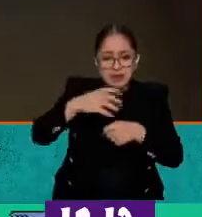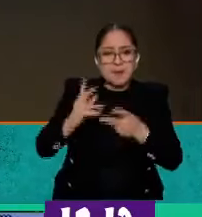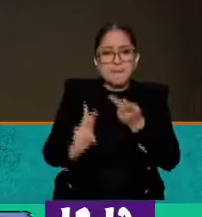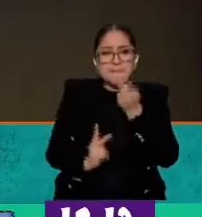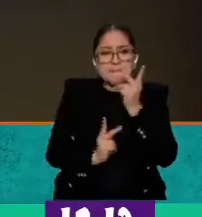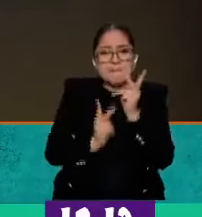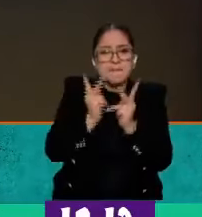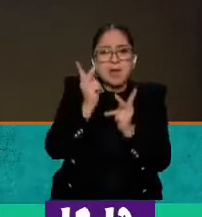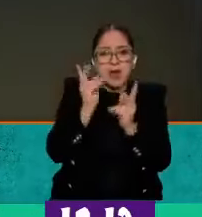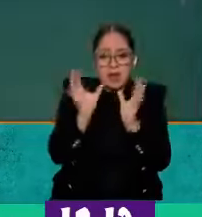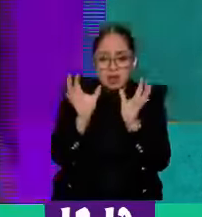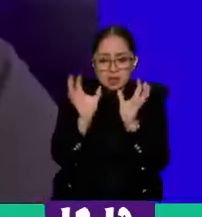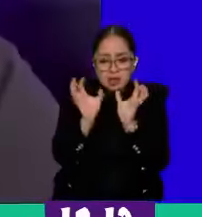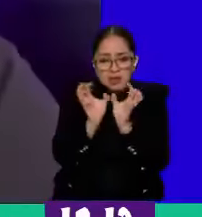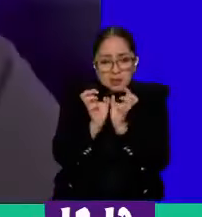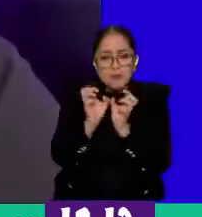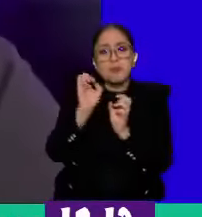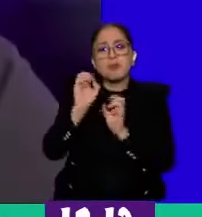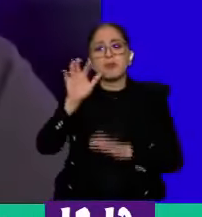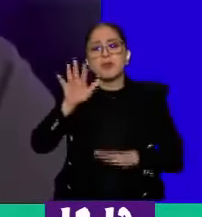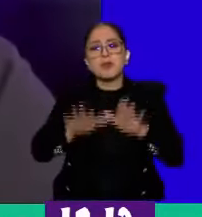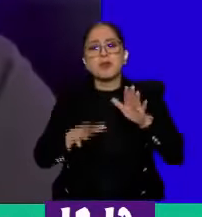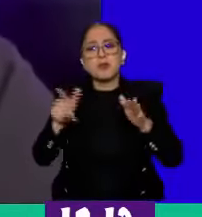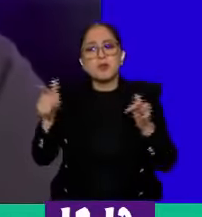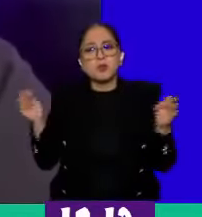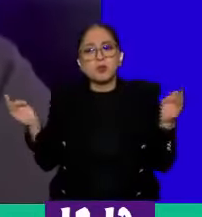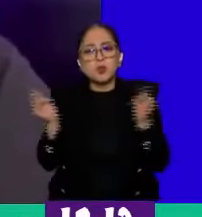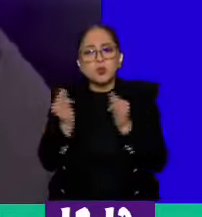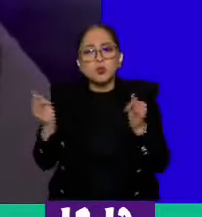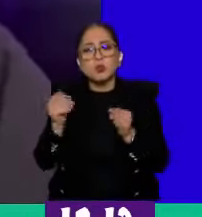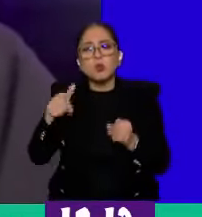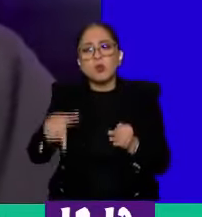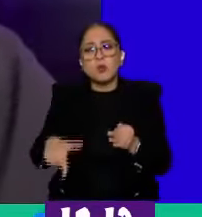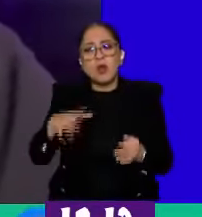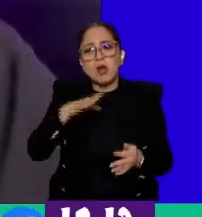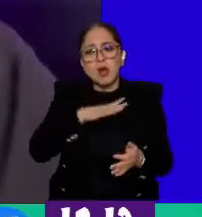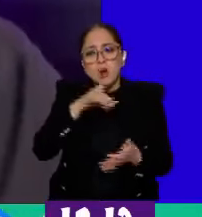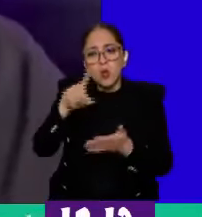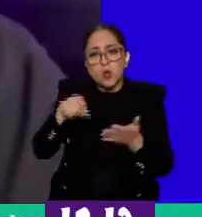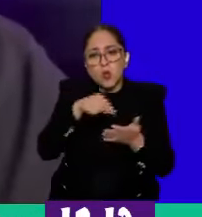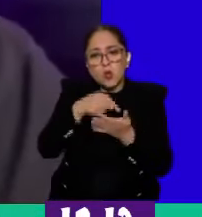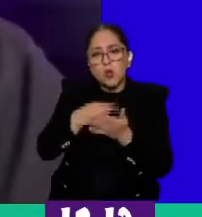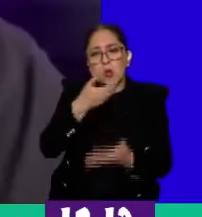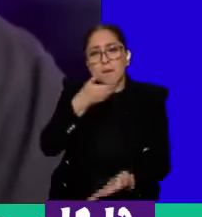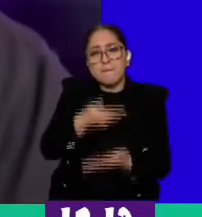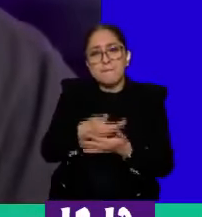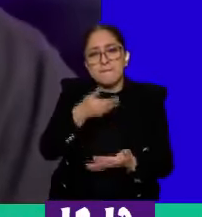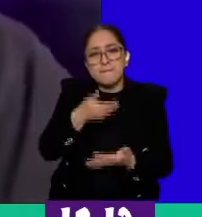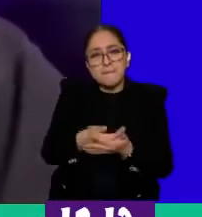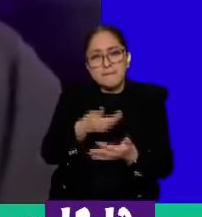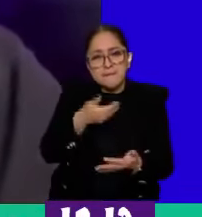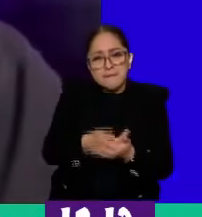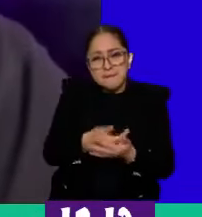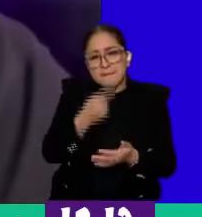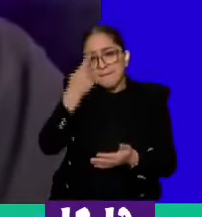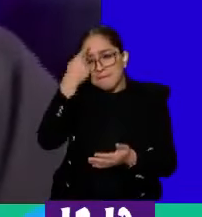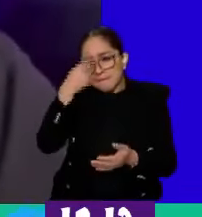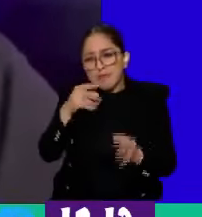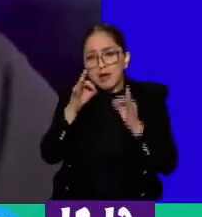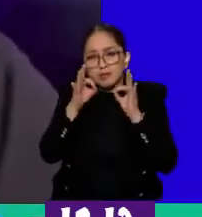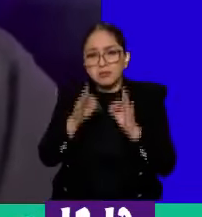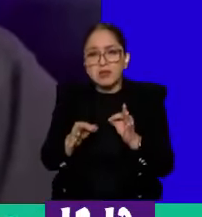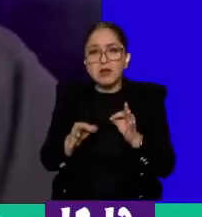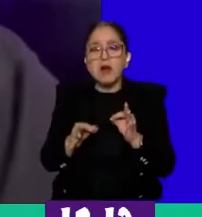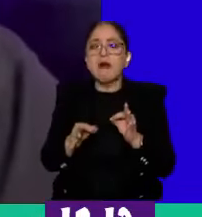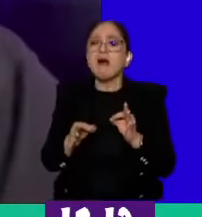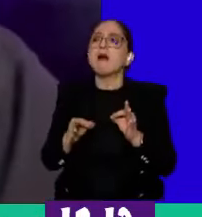y también porque muchos refrigeradores tienen una salida de humedad para mantenerlos frescos, por eso van ahí. Ah, íralo. ¿Va?